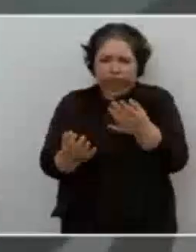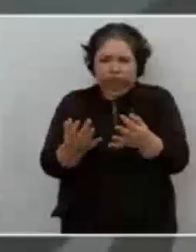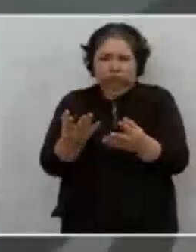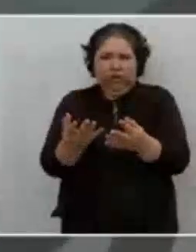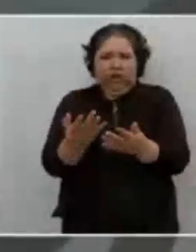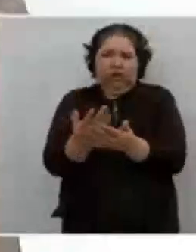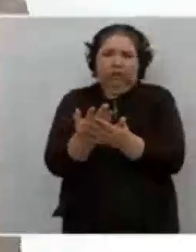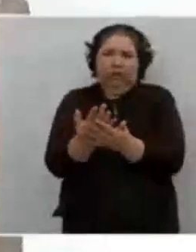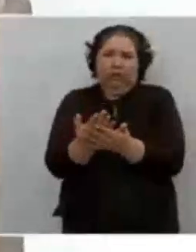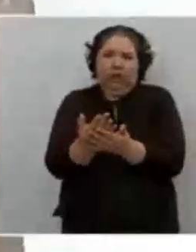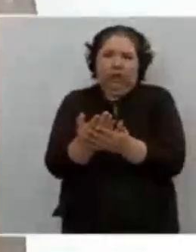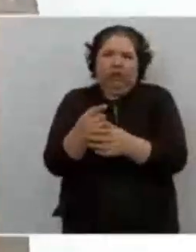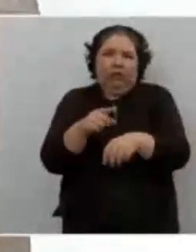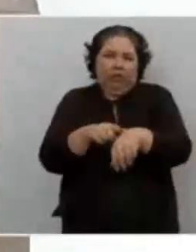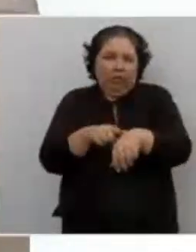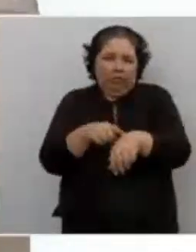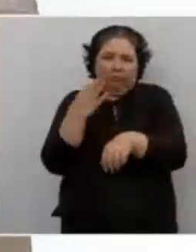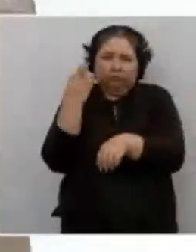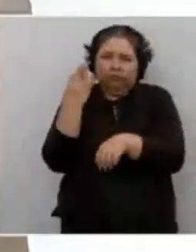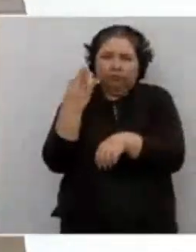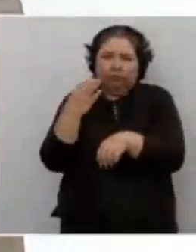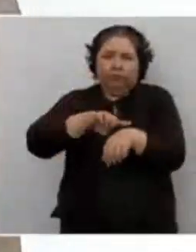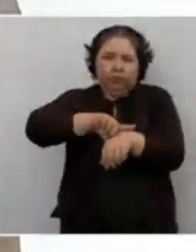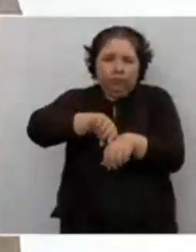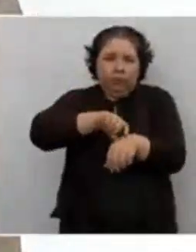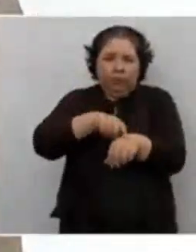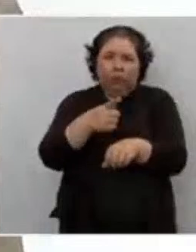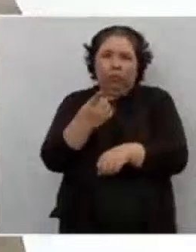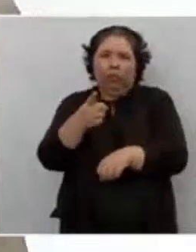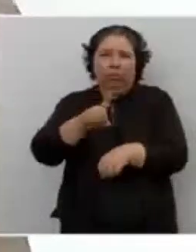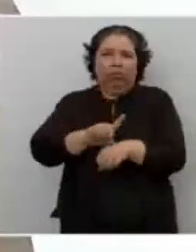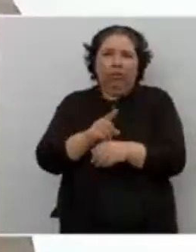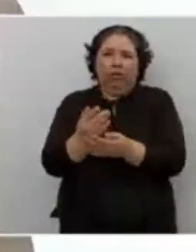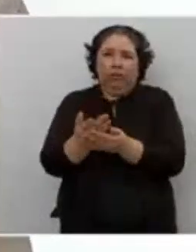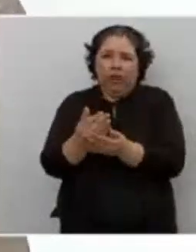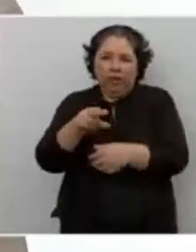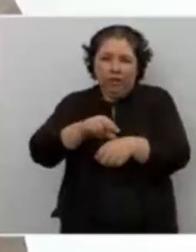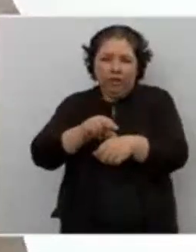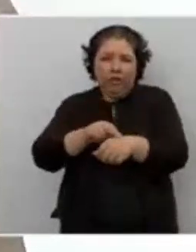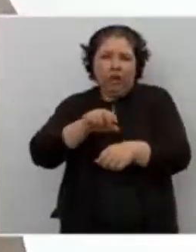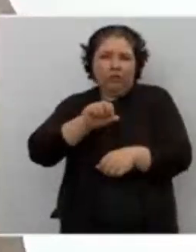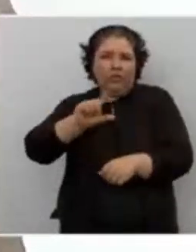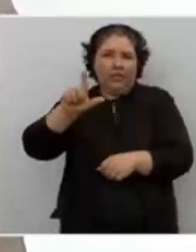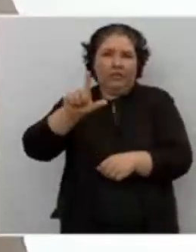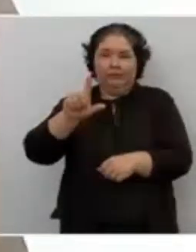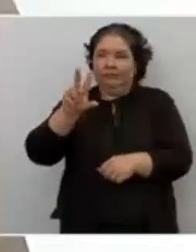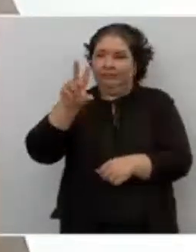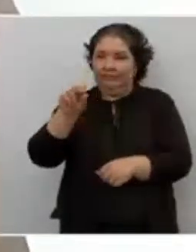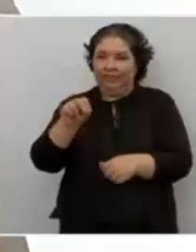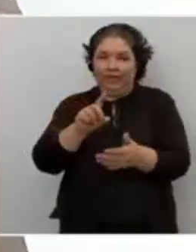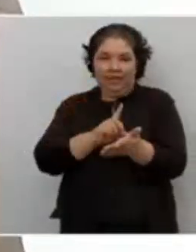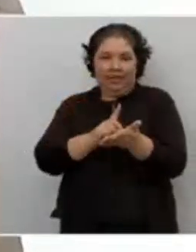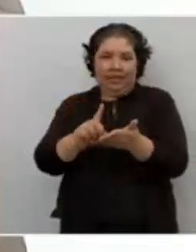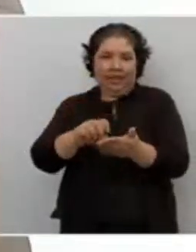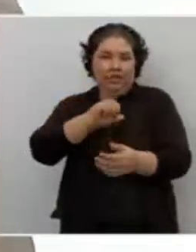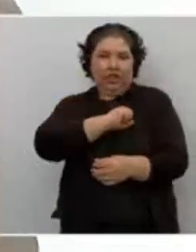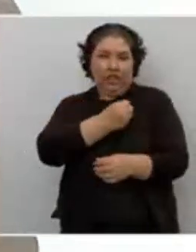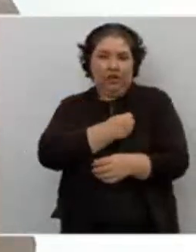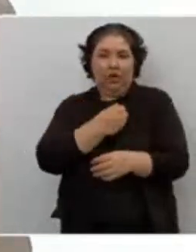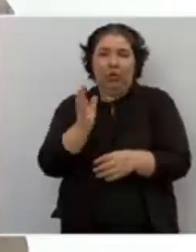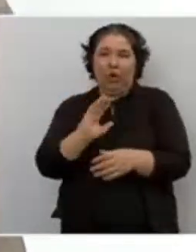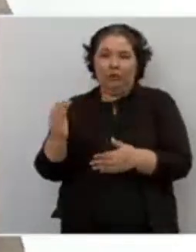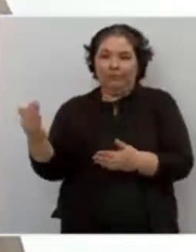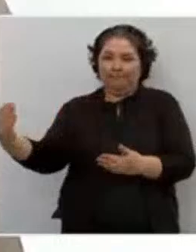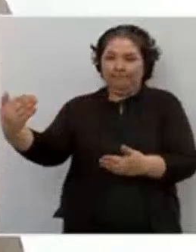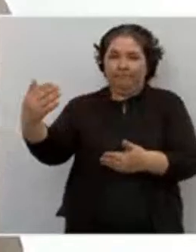días para recibir atención especializada. El derecho a la salud se cumple cuando llega a tiempo, la recibe